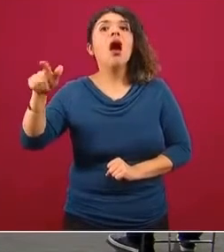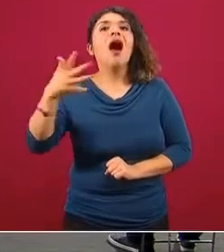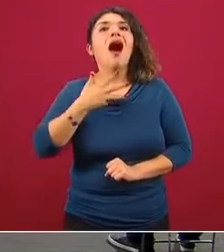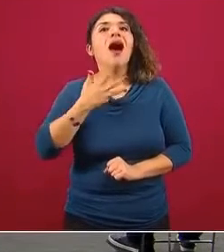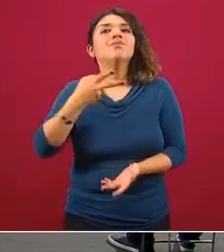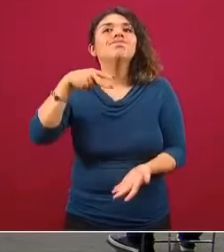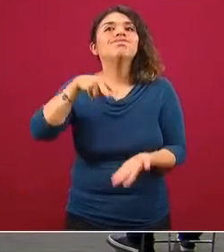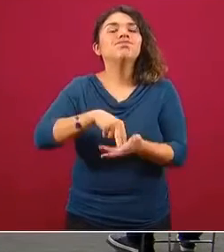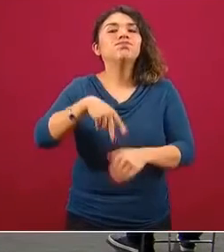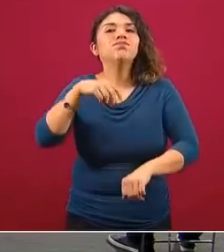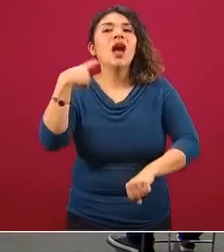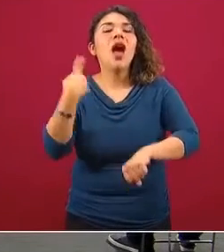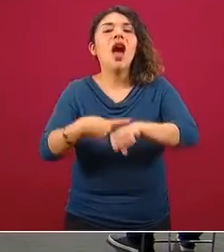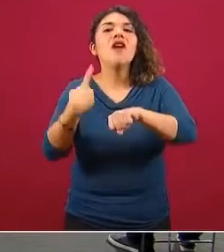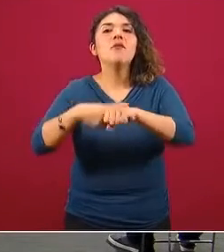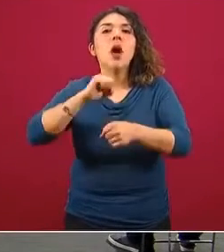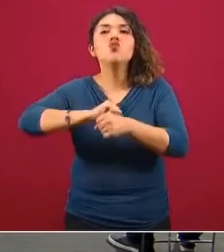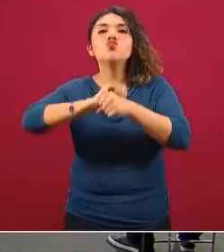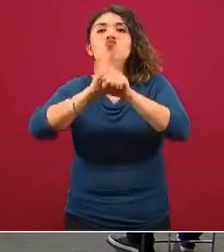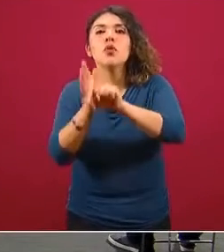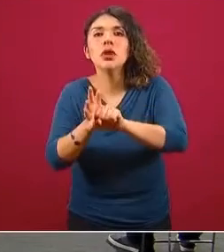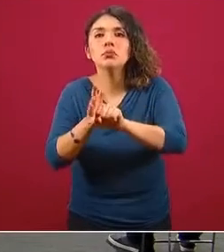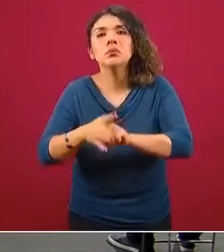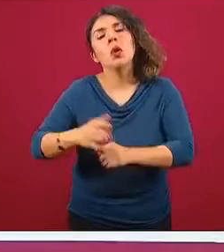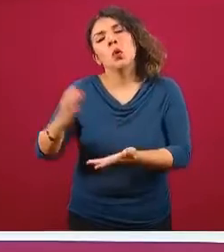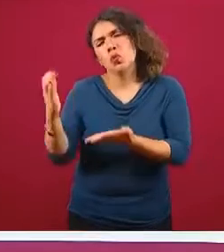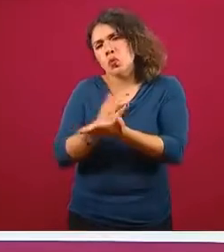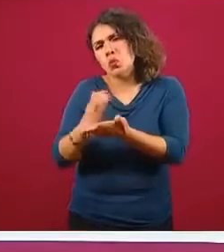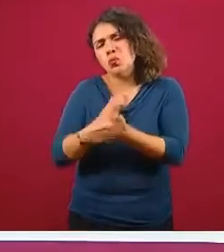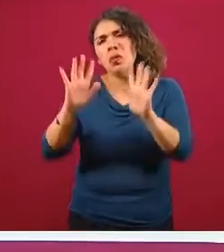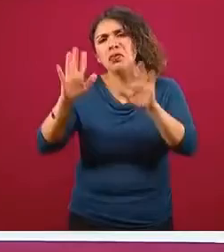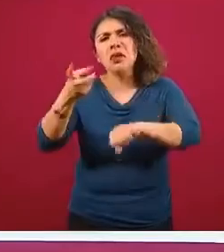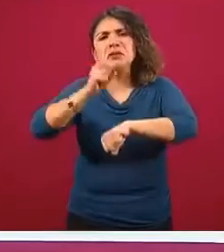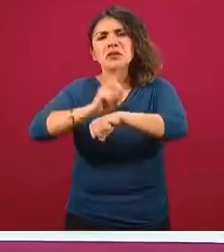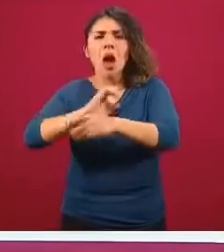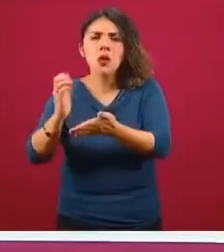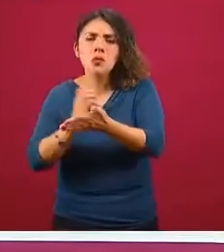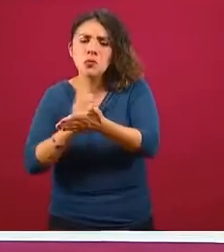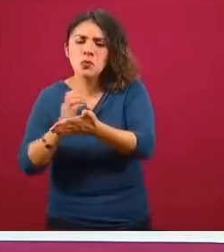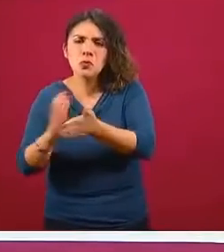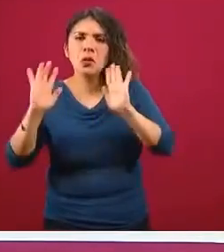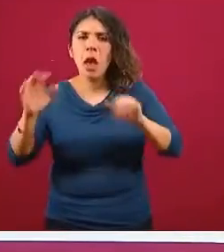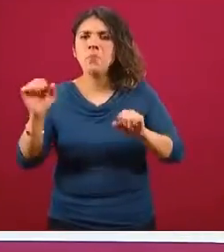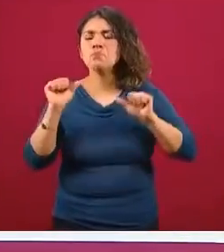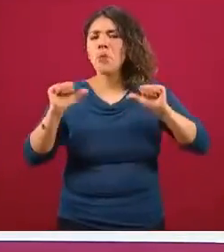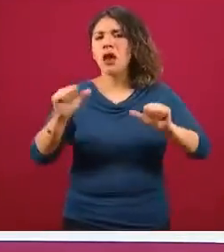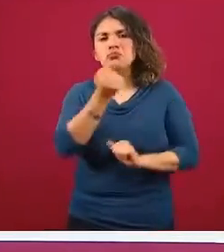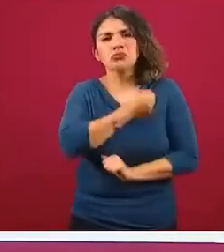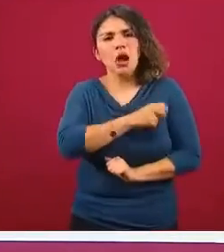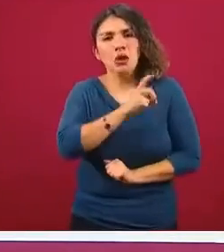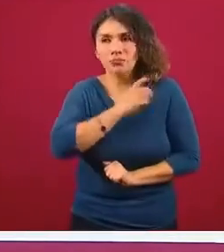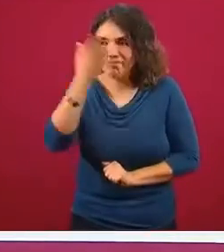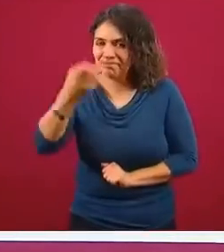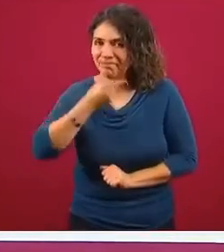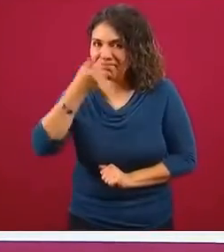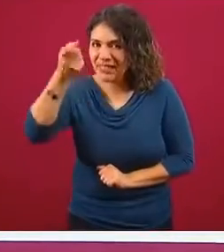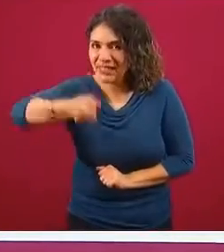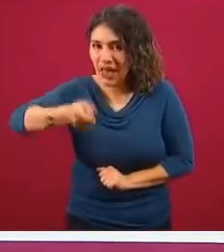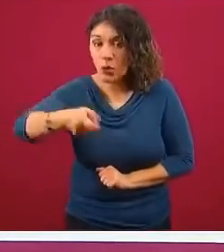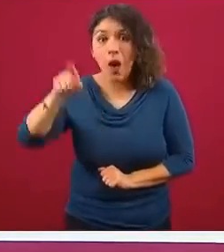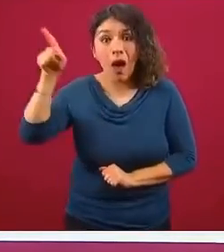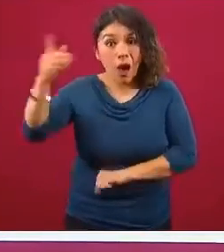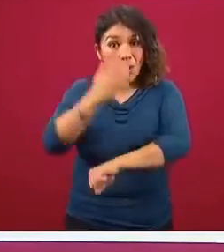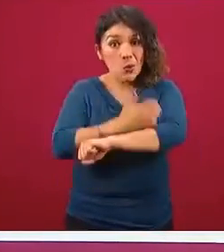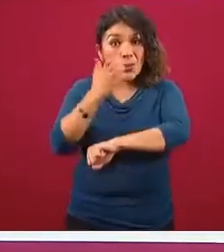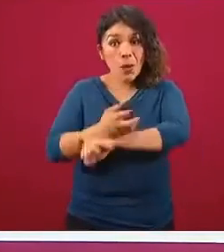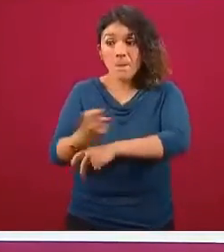presentó COVID. Afortunadamente se recuperó en 10 días, goza de plena salud, le mandamos un saludo. Pero este